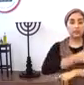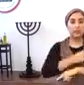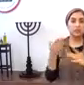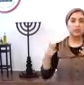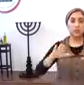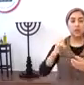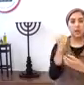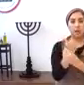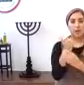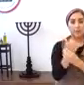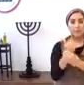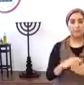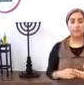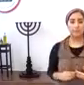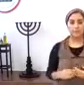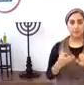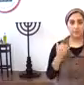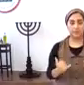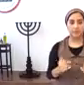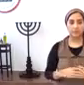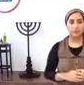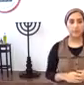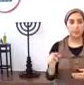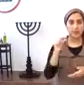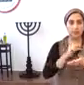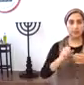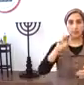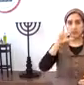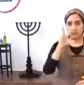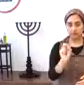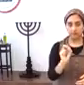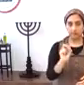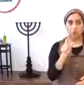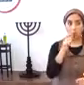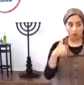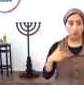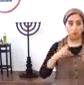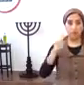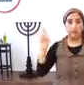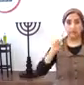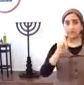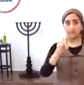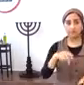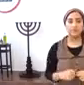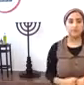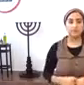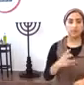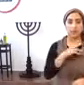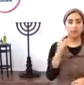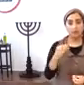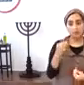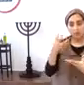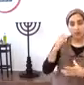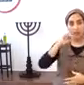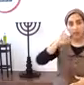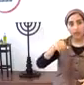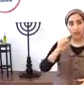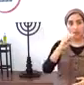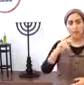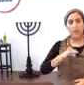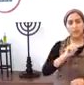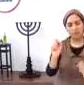sí, murió Abraham. Bueno, ahora, el verso 30. ¿Quién lo tiene a la vista? Y dijo a Jacob,